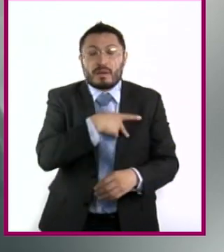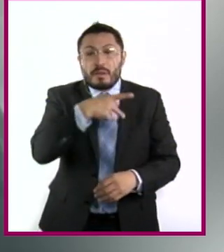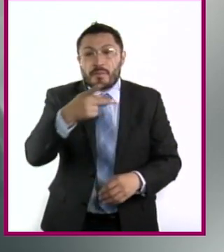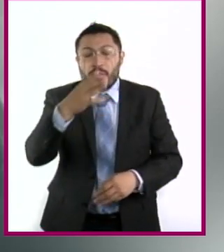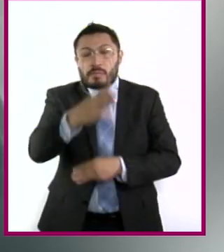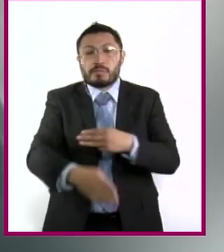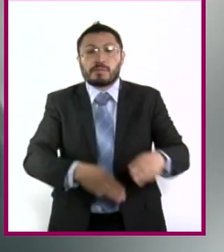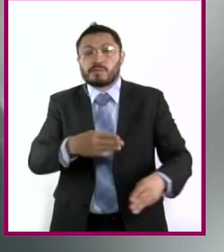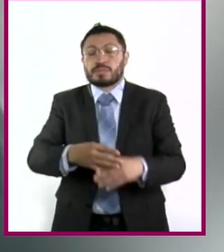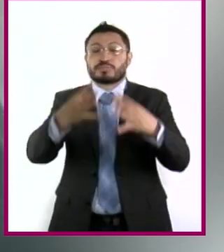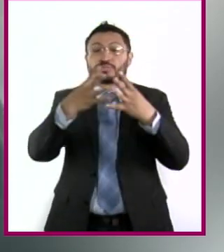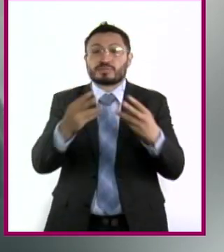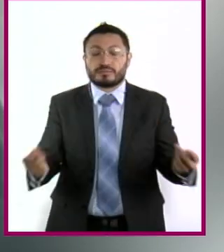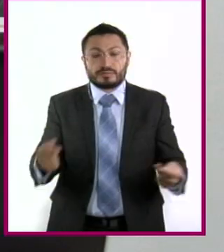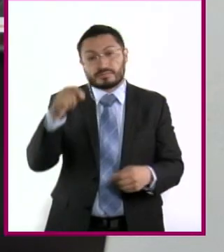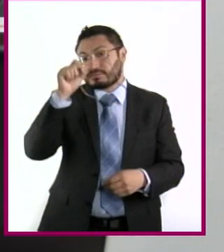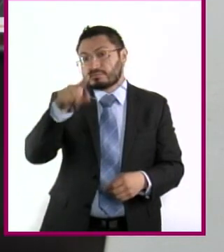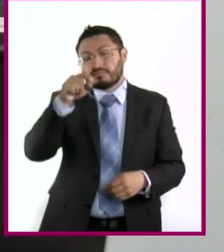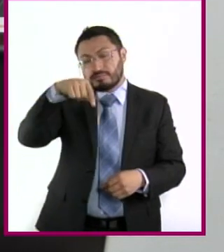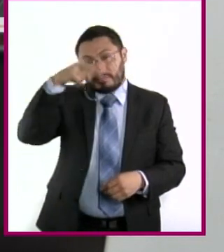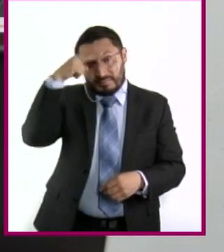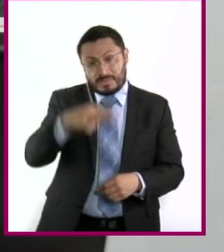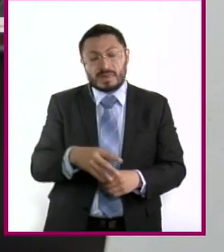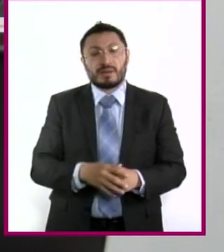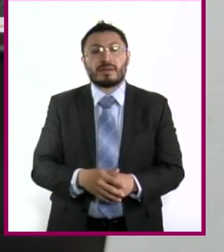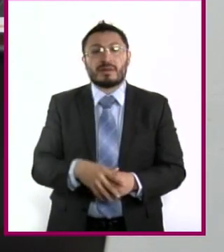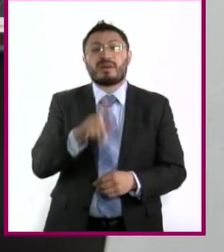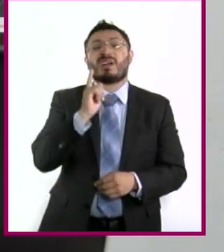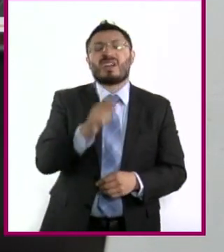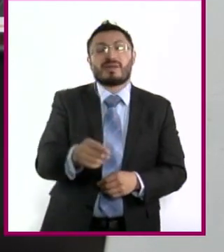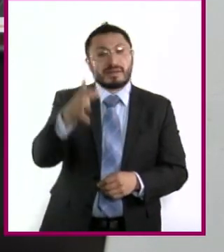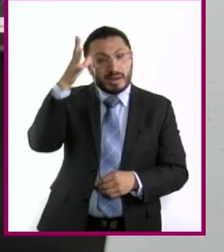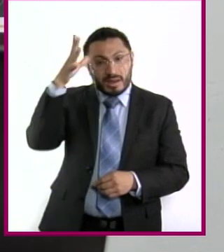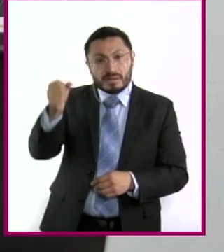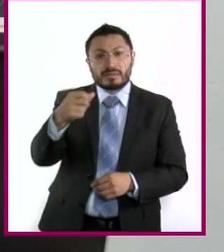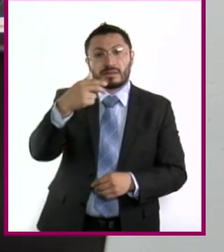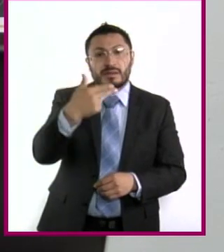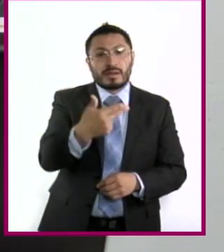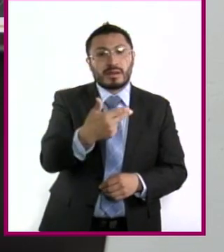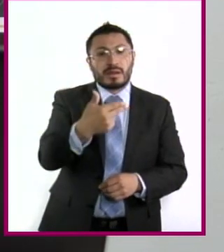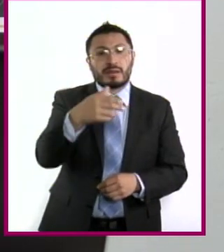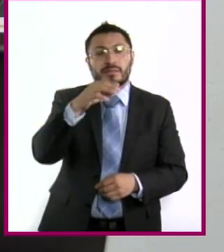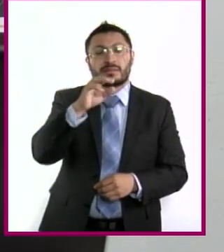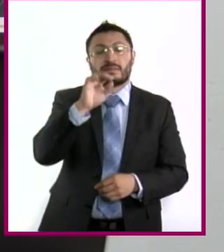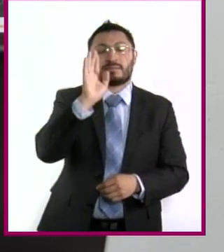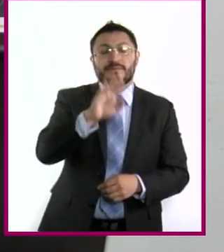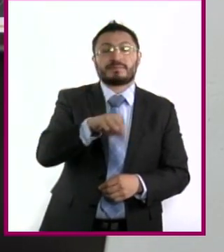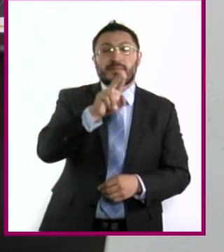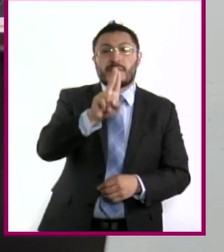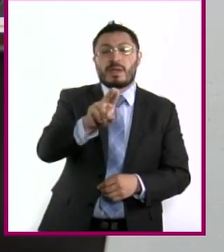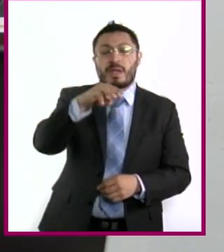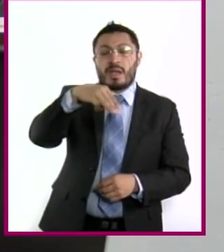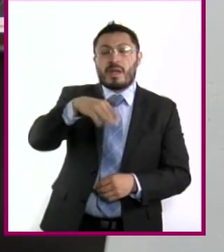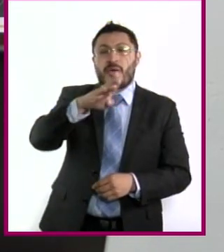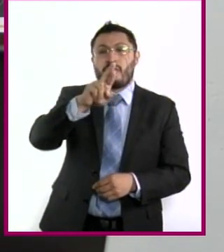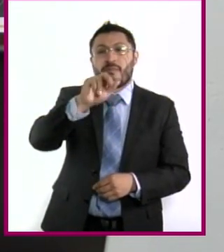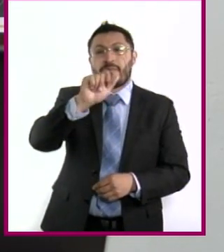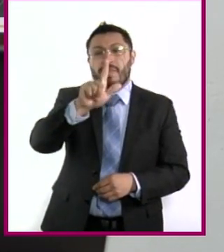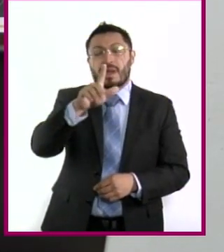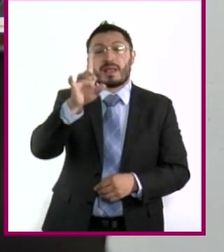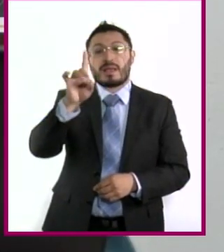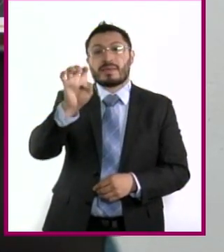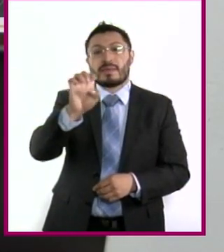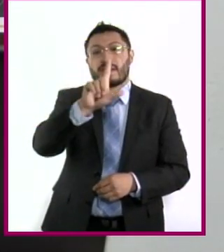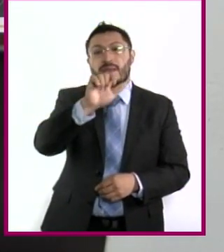mundo y obviamente en nuestro país. ¿Qué significan los conceptos umbral de la pobreza y pobreza extrema? ¿Y qué